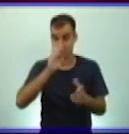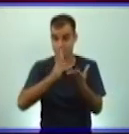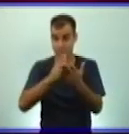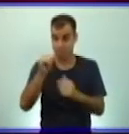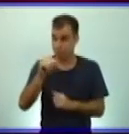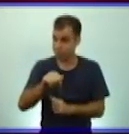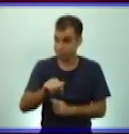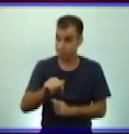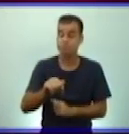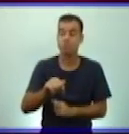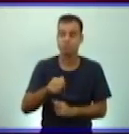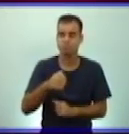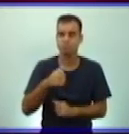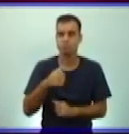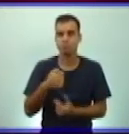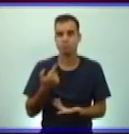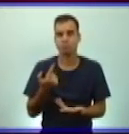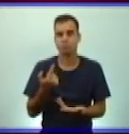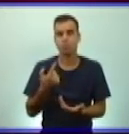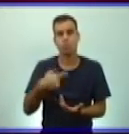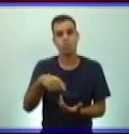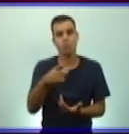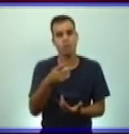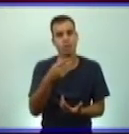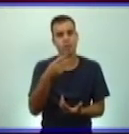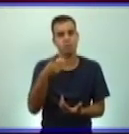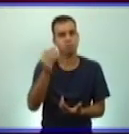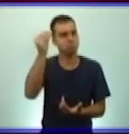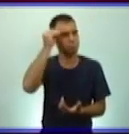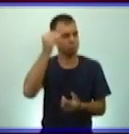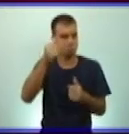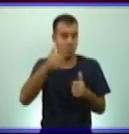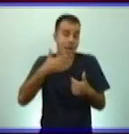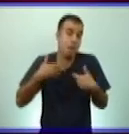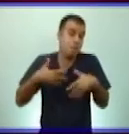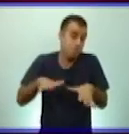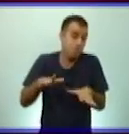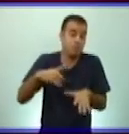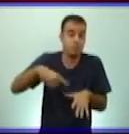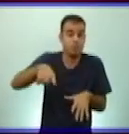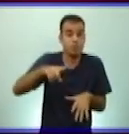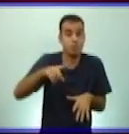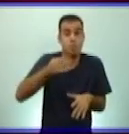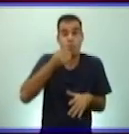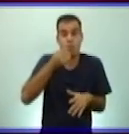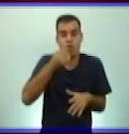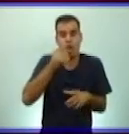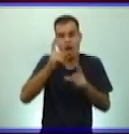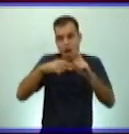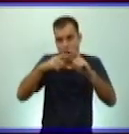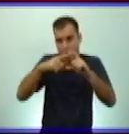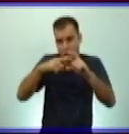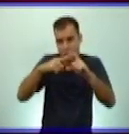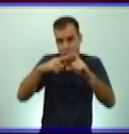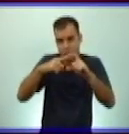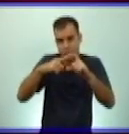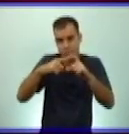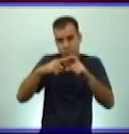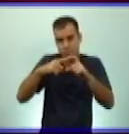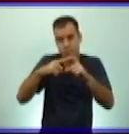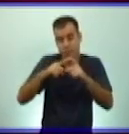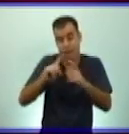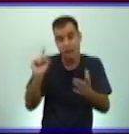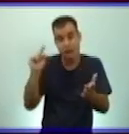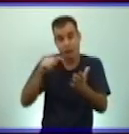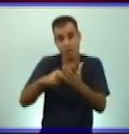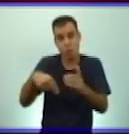hoy. Espero que le haya servido para poder dar los contenidos que ustedes hasta el momento